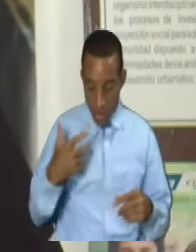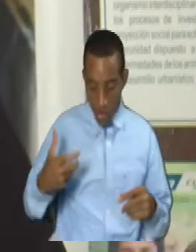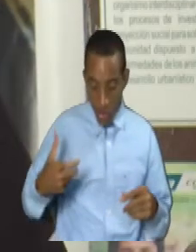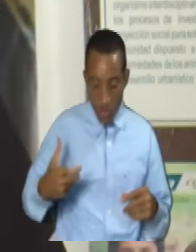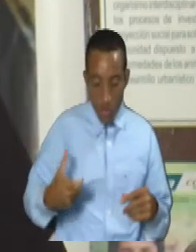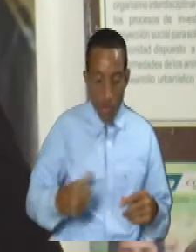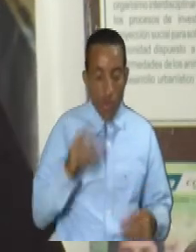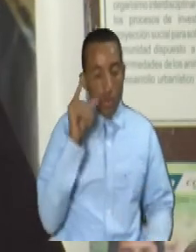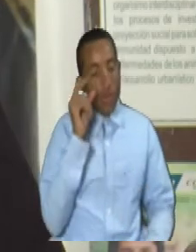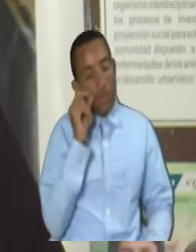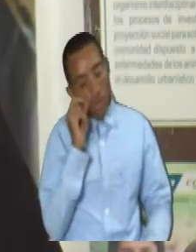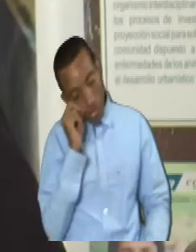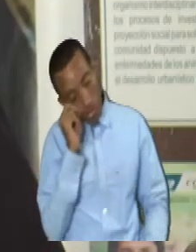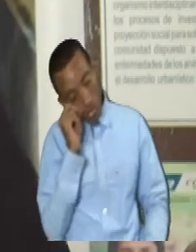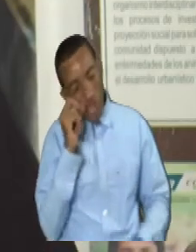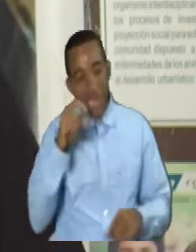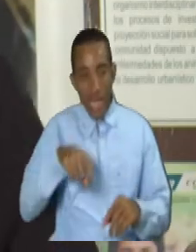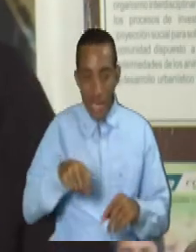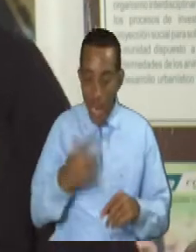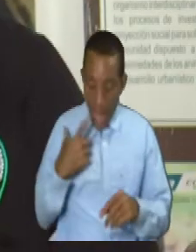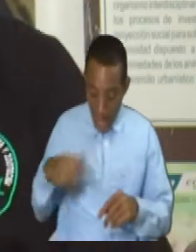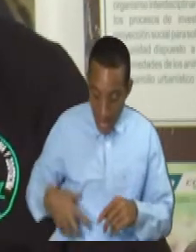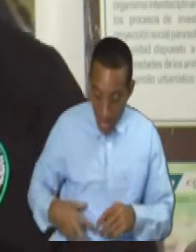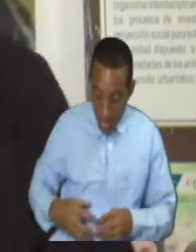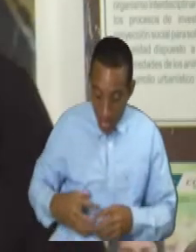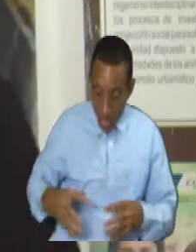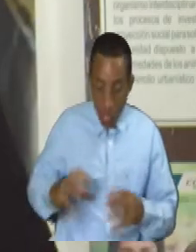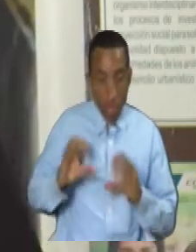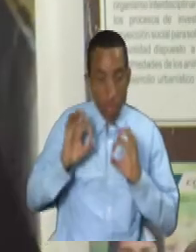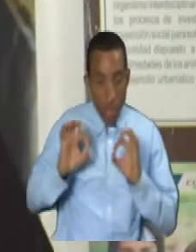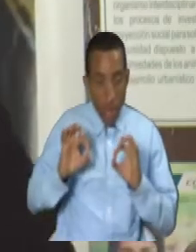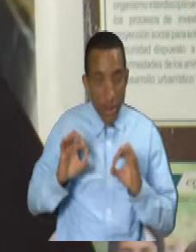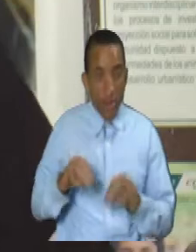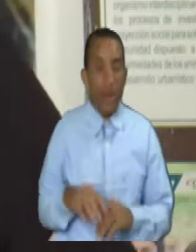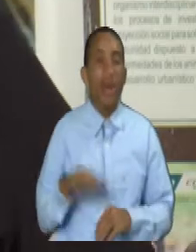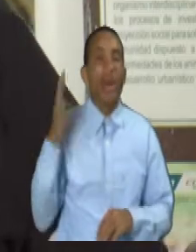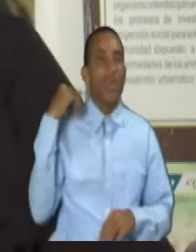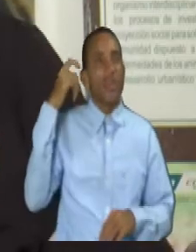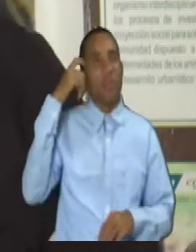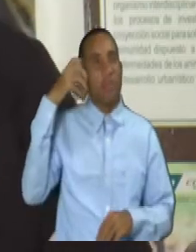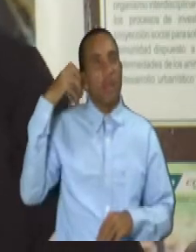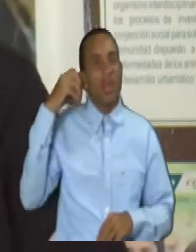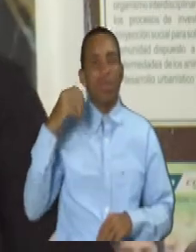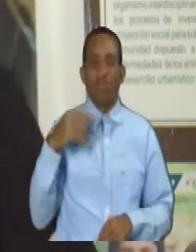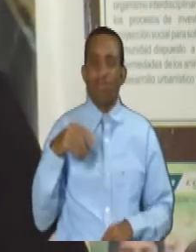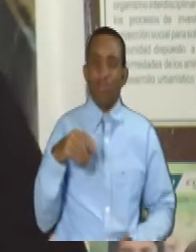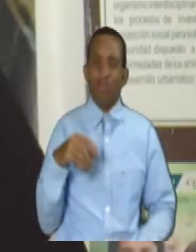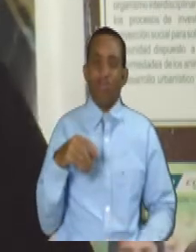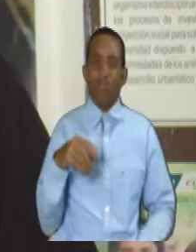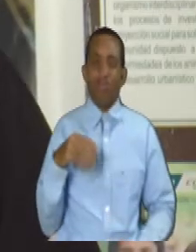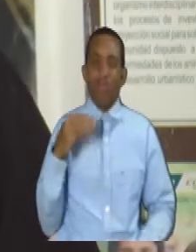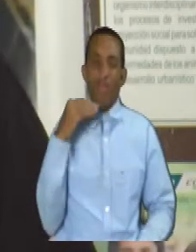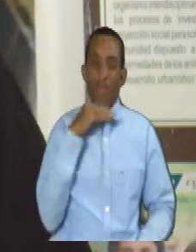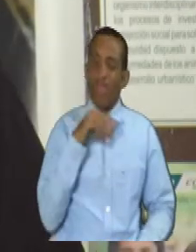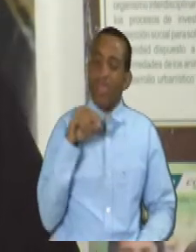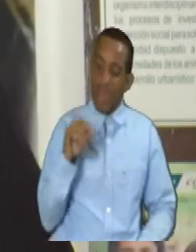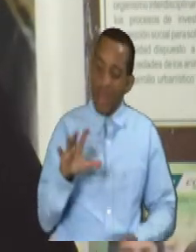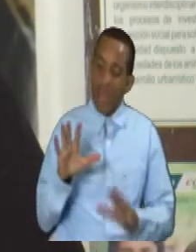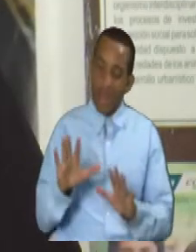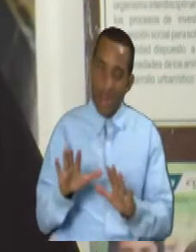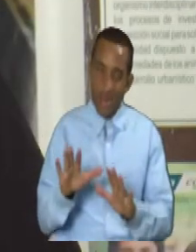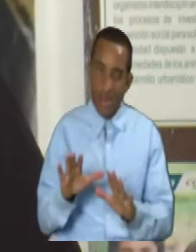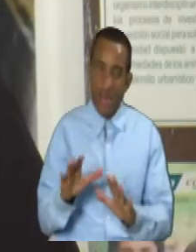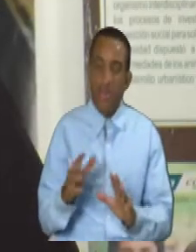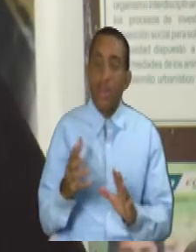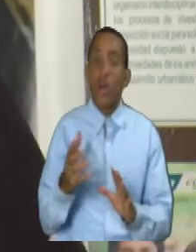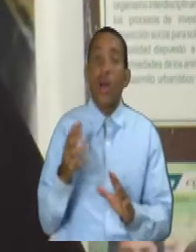que vamos a necesitar. ¿Sí? Anteriormente se tenía un mito que no, que toca dejar que la mascota tenga por lo